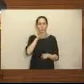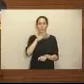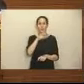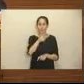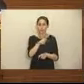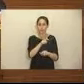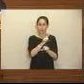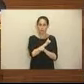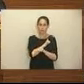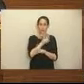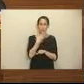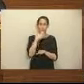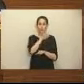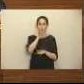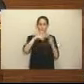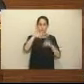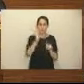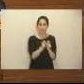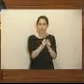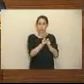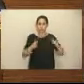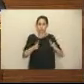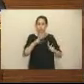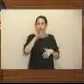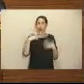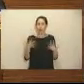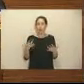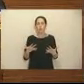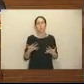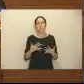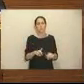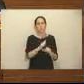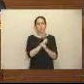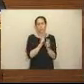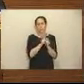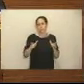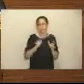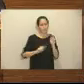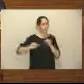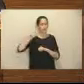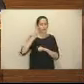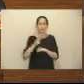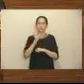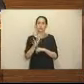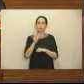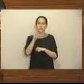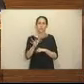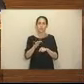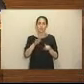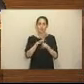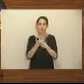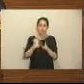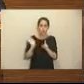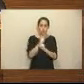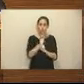creciendo de forma notable, es actualmente el sector de la población donde más se incrementa, sino además porque tiene una difícil solución y un